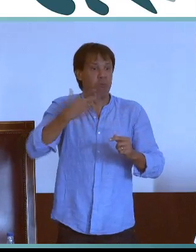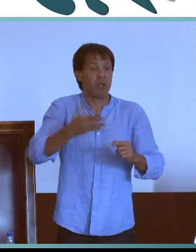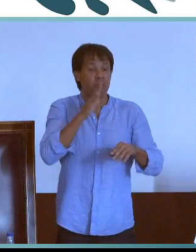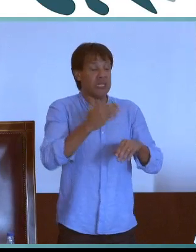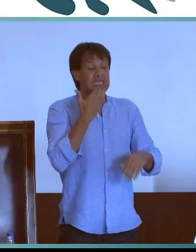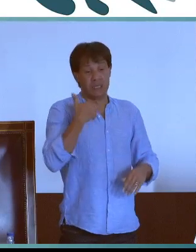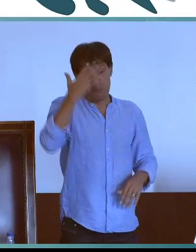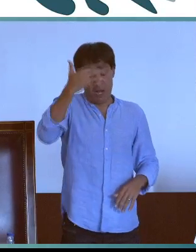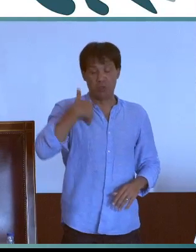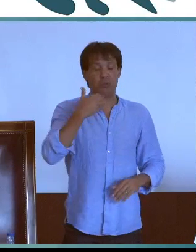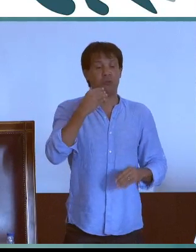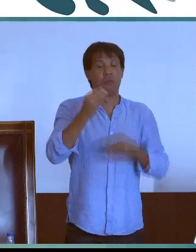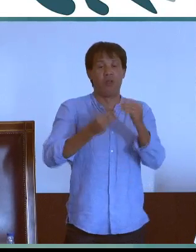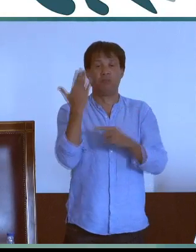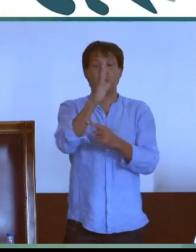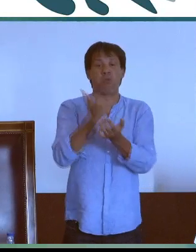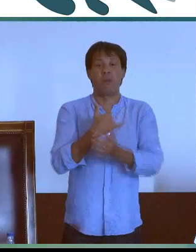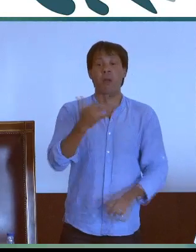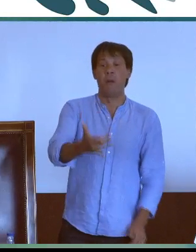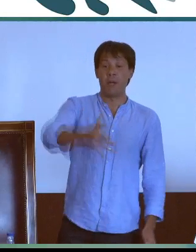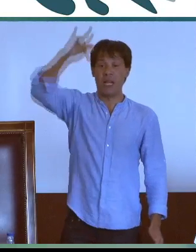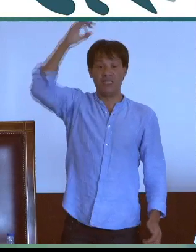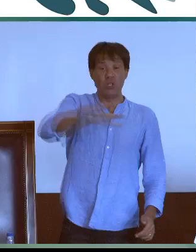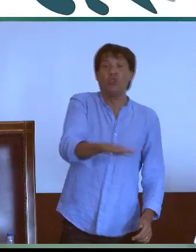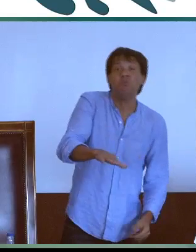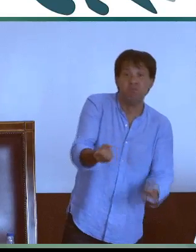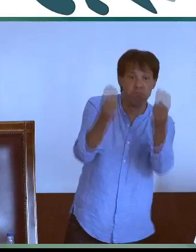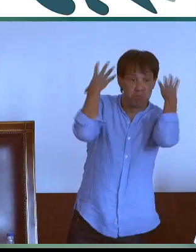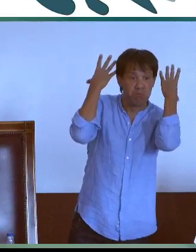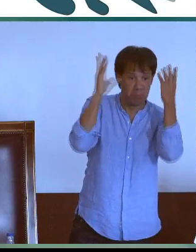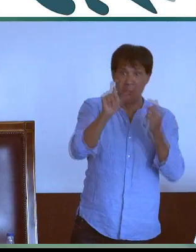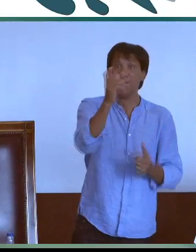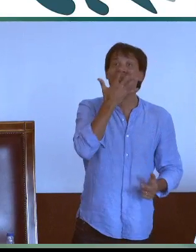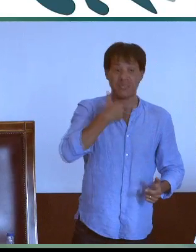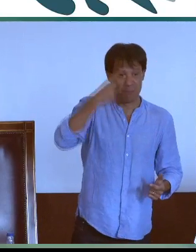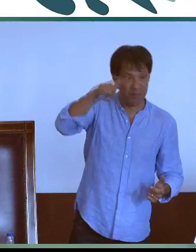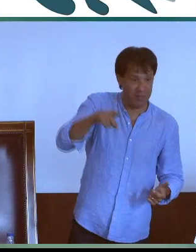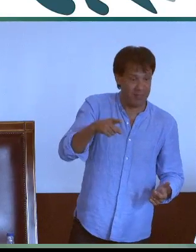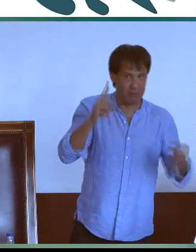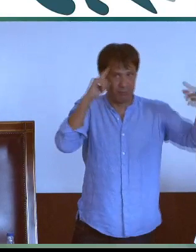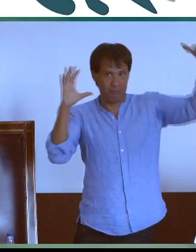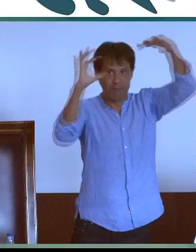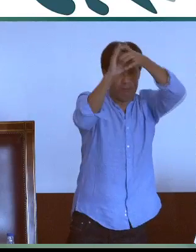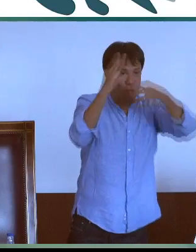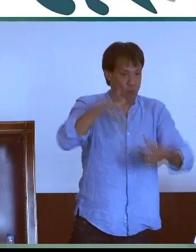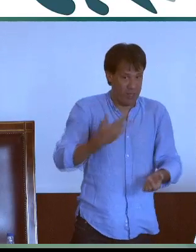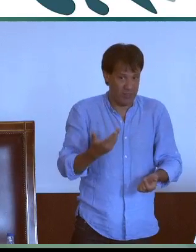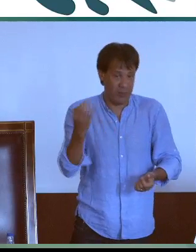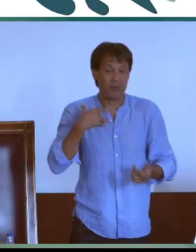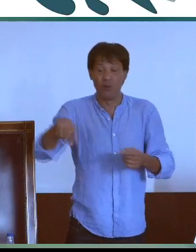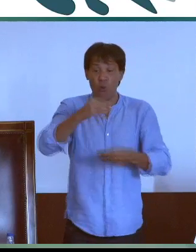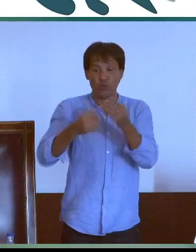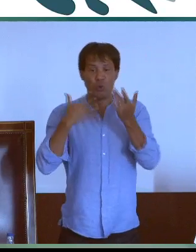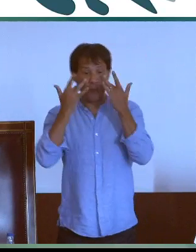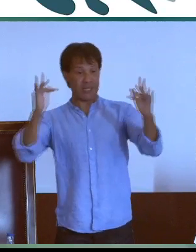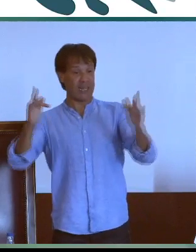ahí surgió otro debate. Si yo voy a hacer una prueba y le voy a decir al niño brillante y no va a entender el signo,